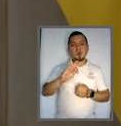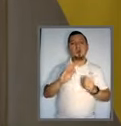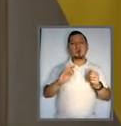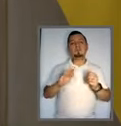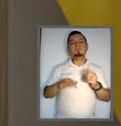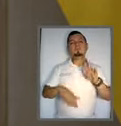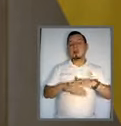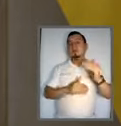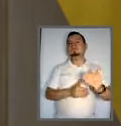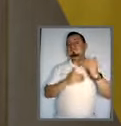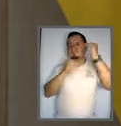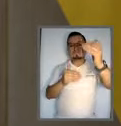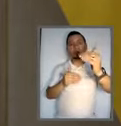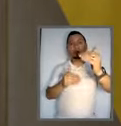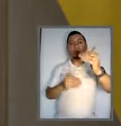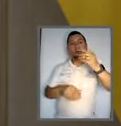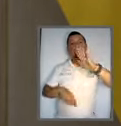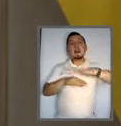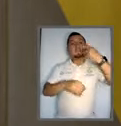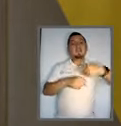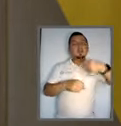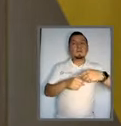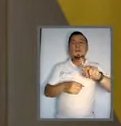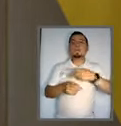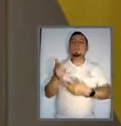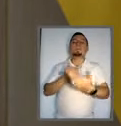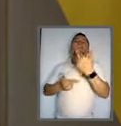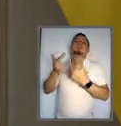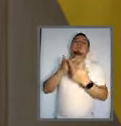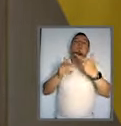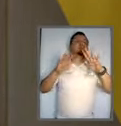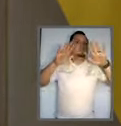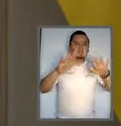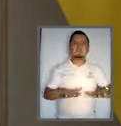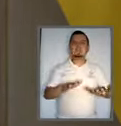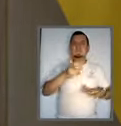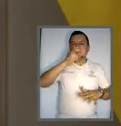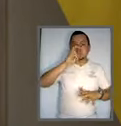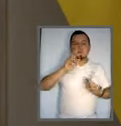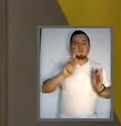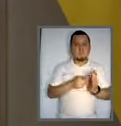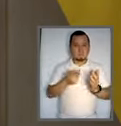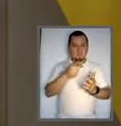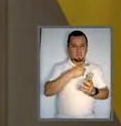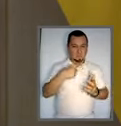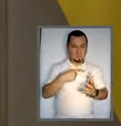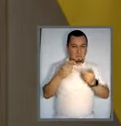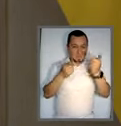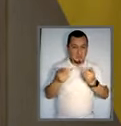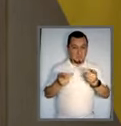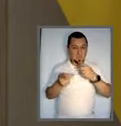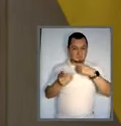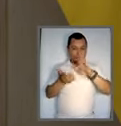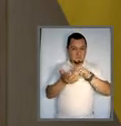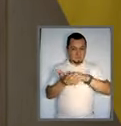economía, que se nos muevan las cifras para arriba y tener que regresar a un escenario de aislamiento social. Eso es lo que tenemos que prevenir. Por eso, en el